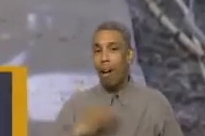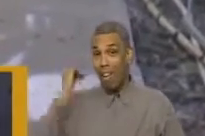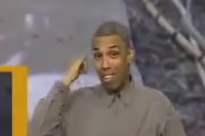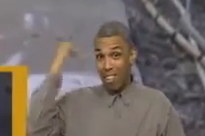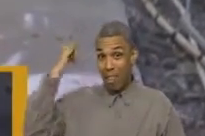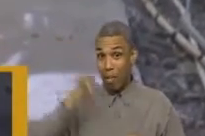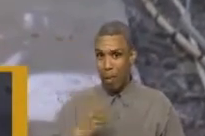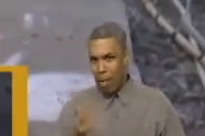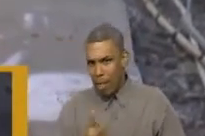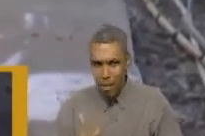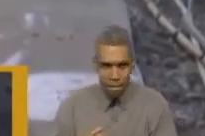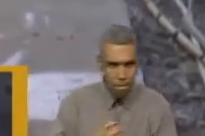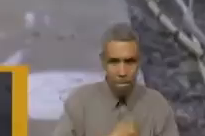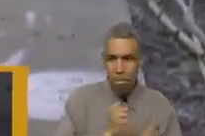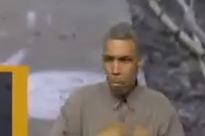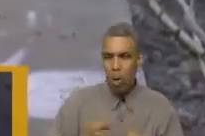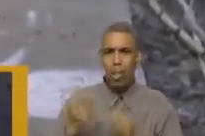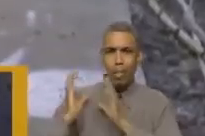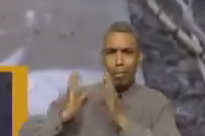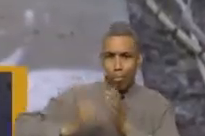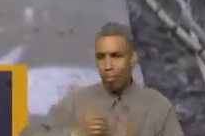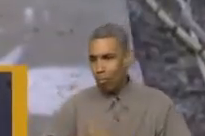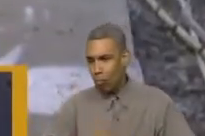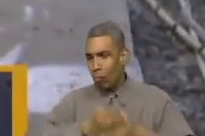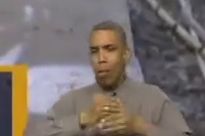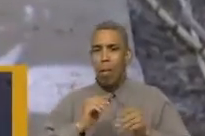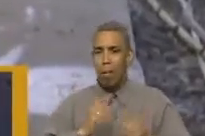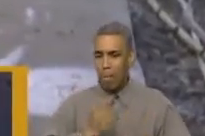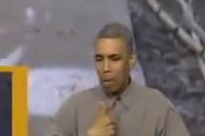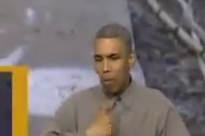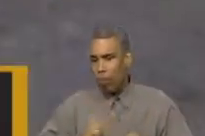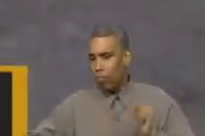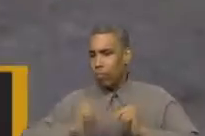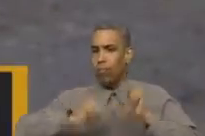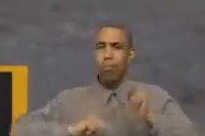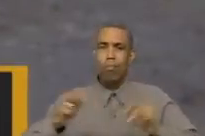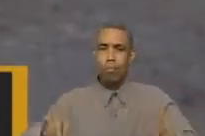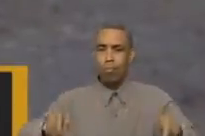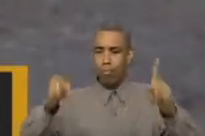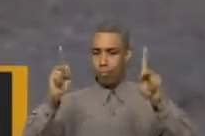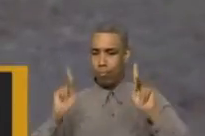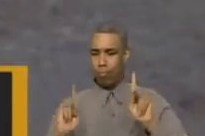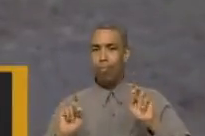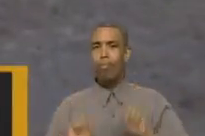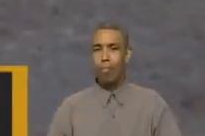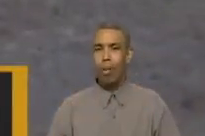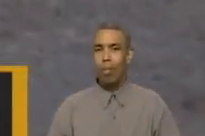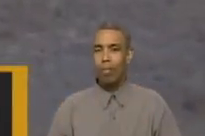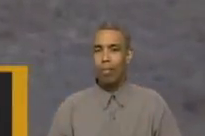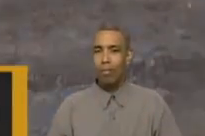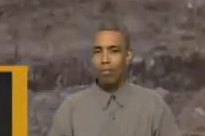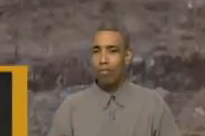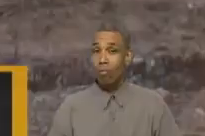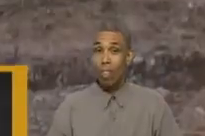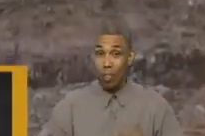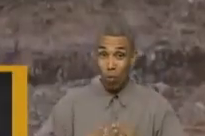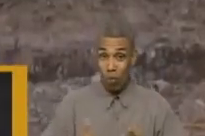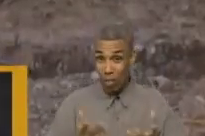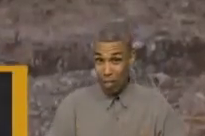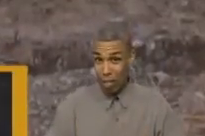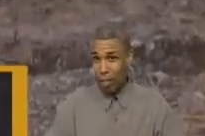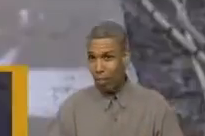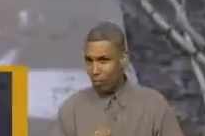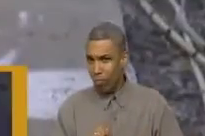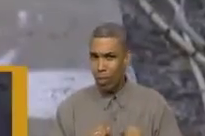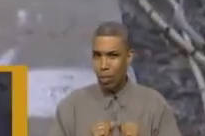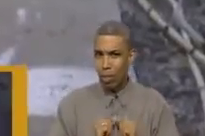la única entrada y la única salida de la comunidad de atrás y la comunidad de nosotros acá. Para lograr estos nobles objetivos, la comunidad requiere del apoyo